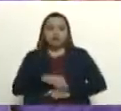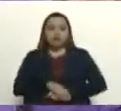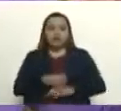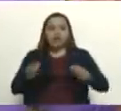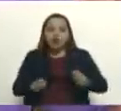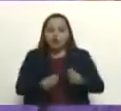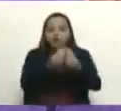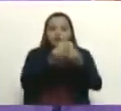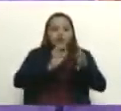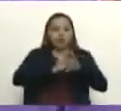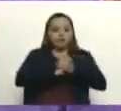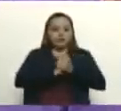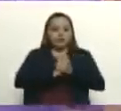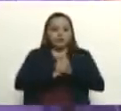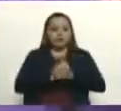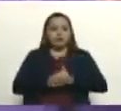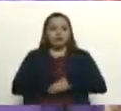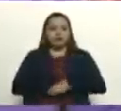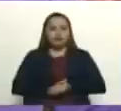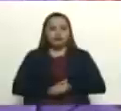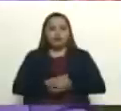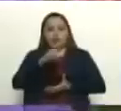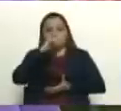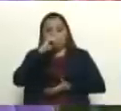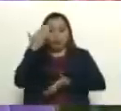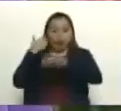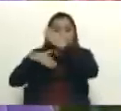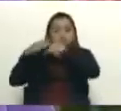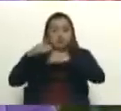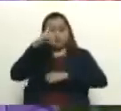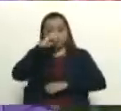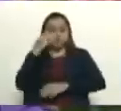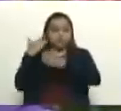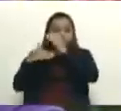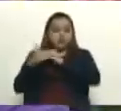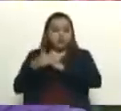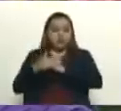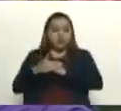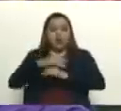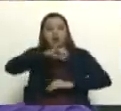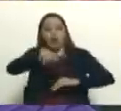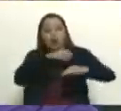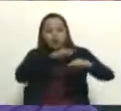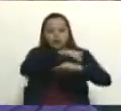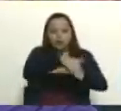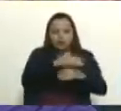a sus compañeros de aquel momento, Jorge Rodríguez,